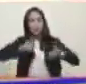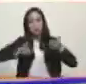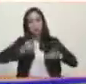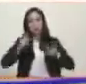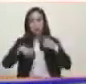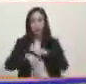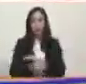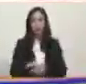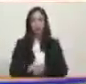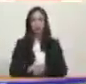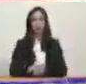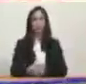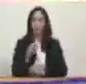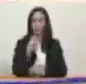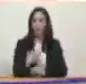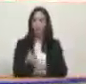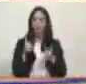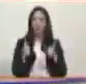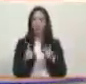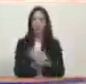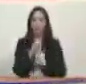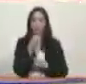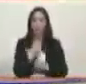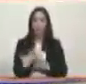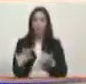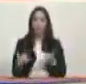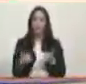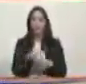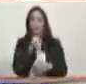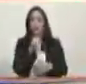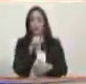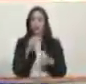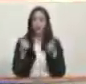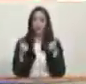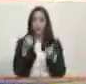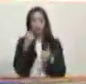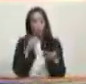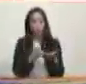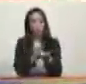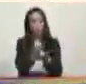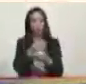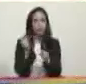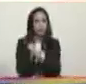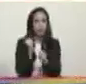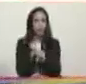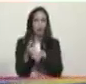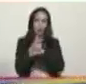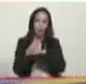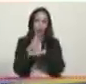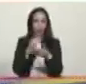país. Buena noticia, gran noticia. Seguir avanzando, gobernando.